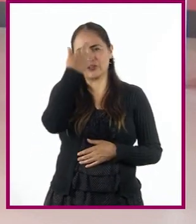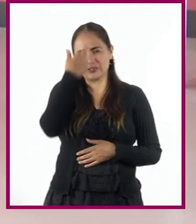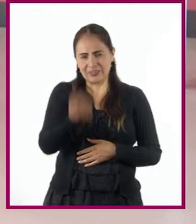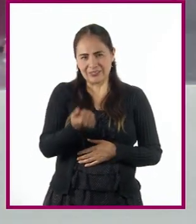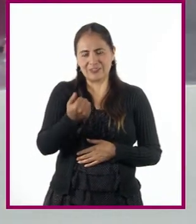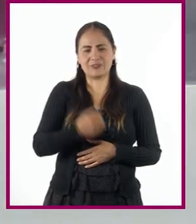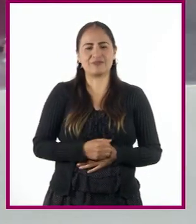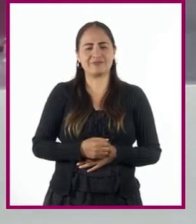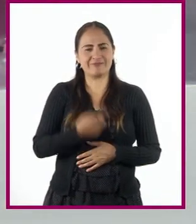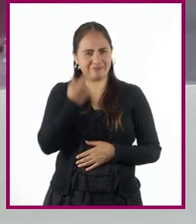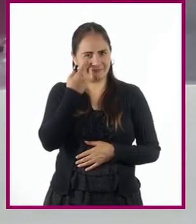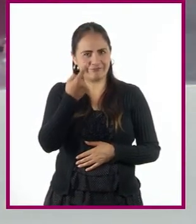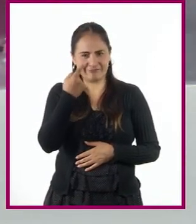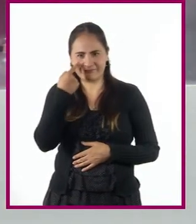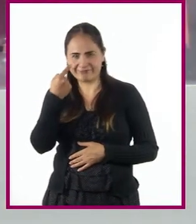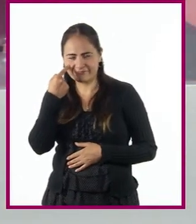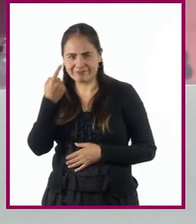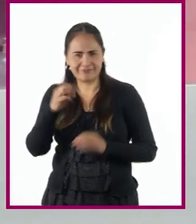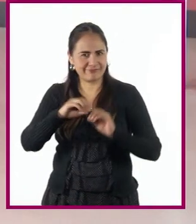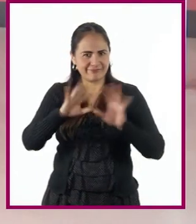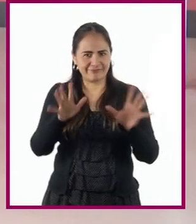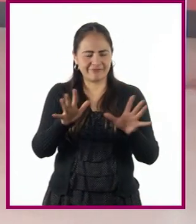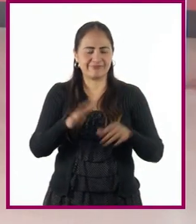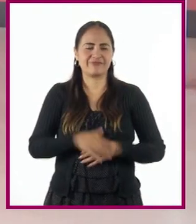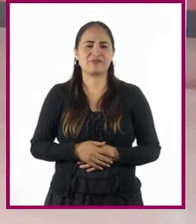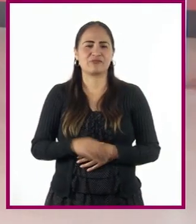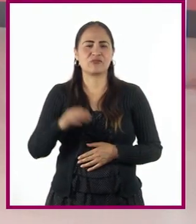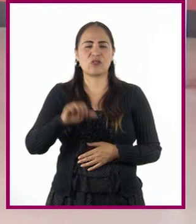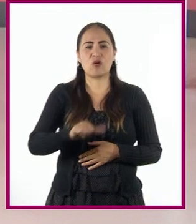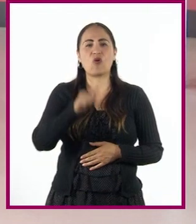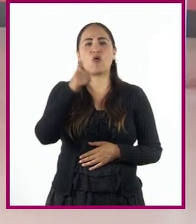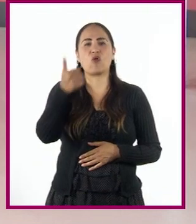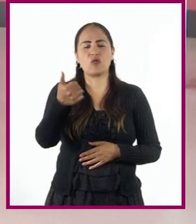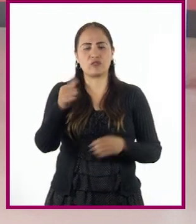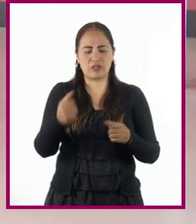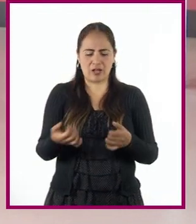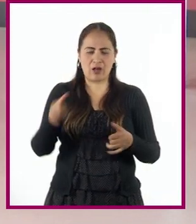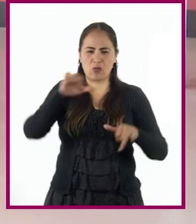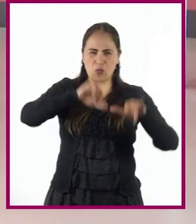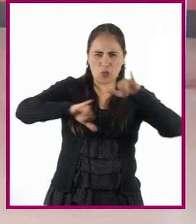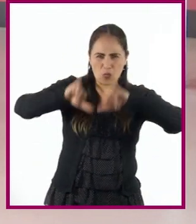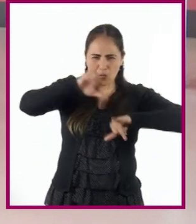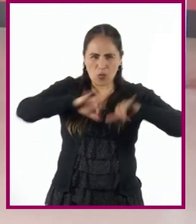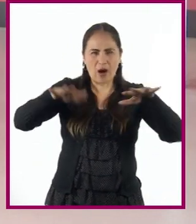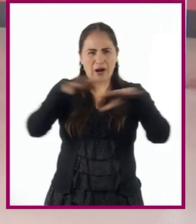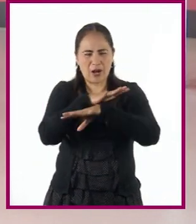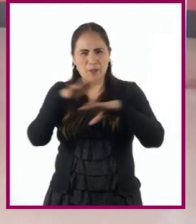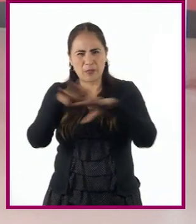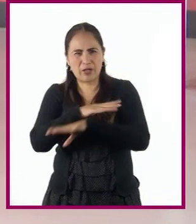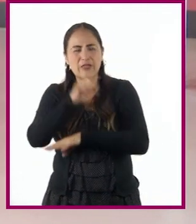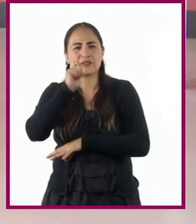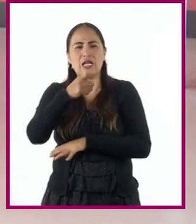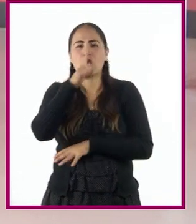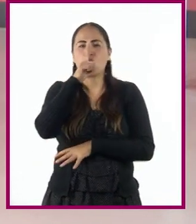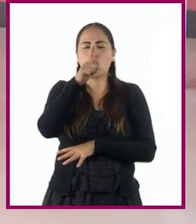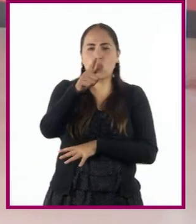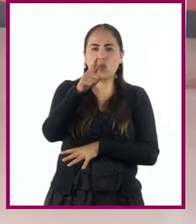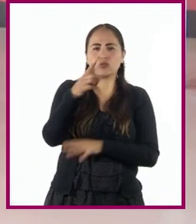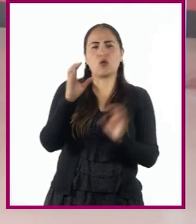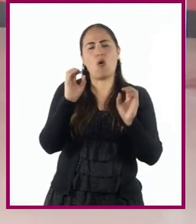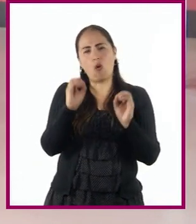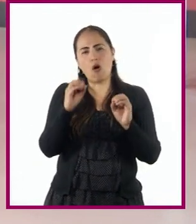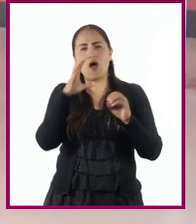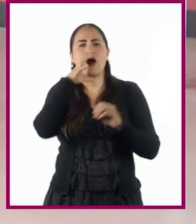observamos dicho viraje. Otra forma de manifestación de una reacción química es la emisión de luz y calor. Por